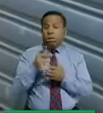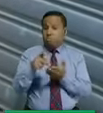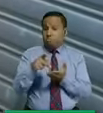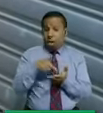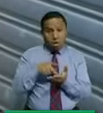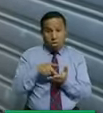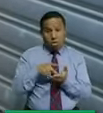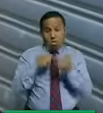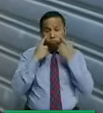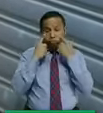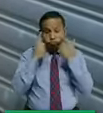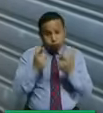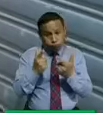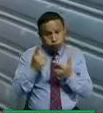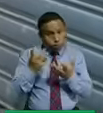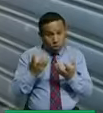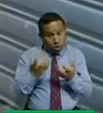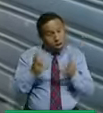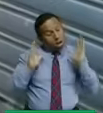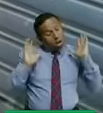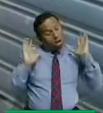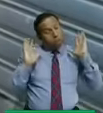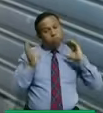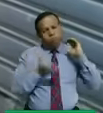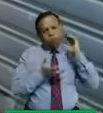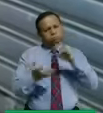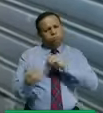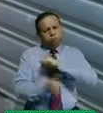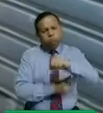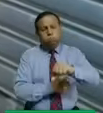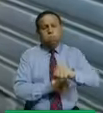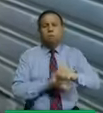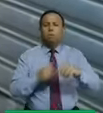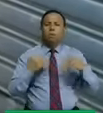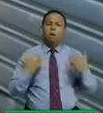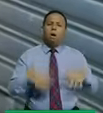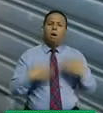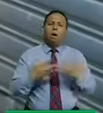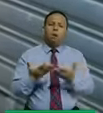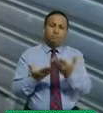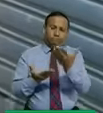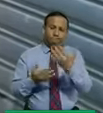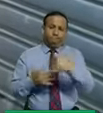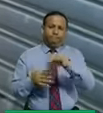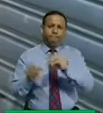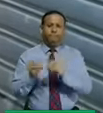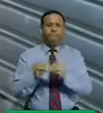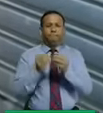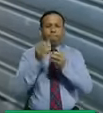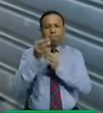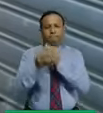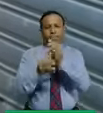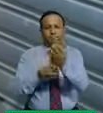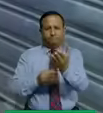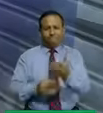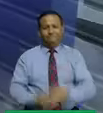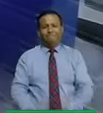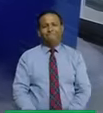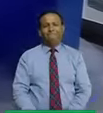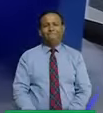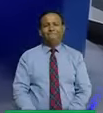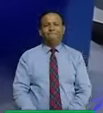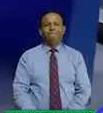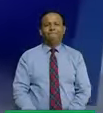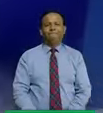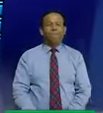Así está la situación en el noroeste de la ciudad de Guayaquil. Anali, continuamos con usted en estudio con más información.